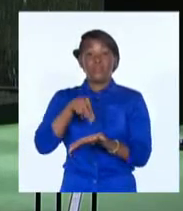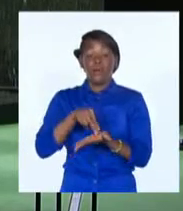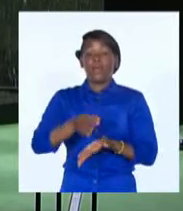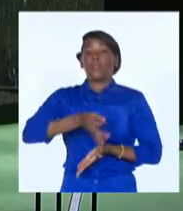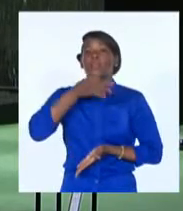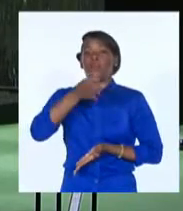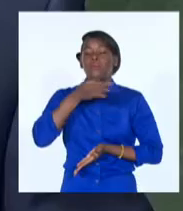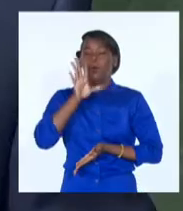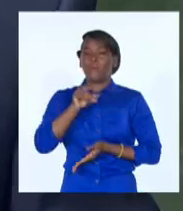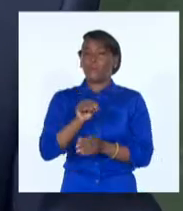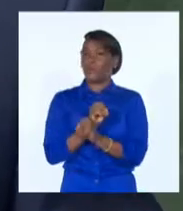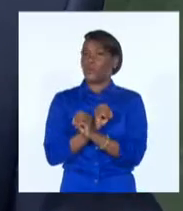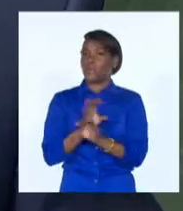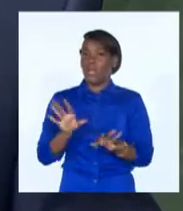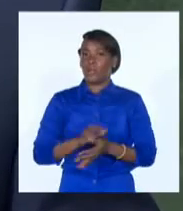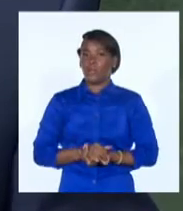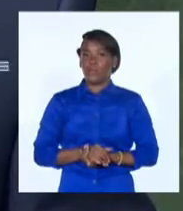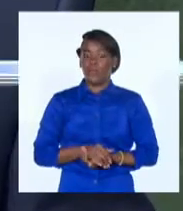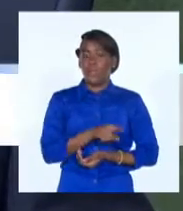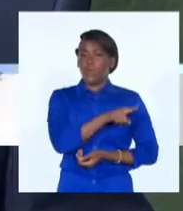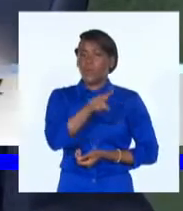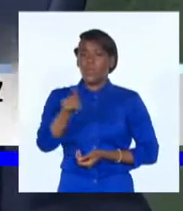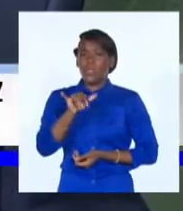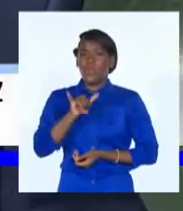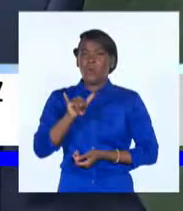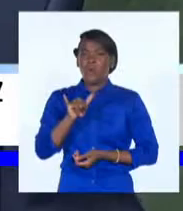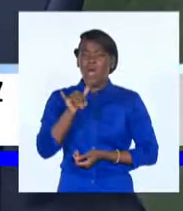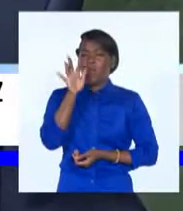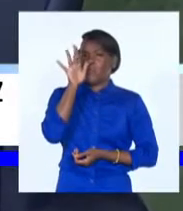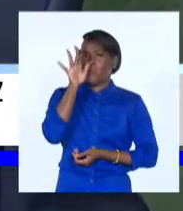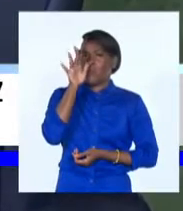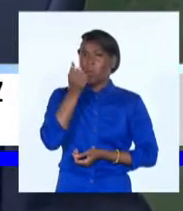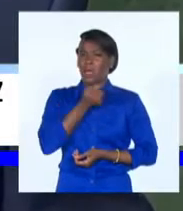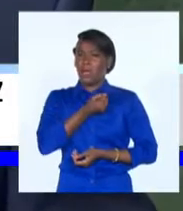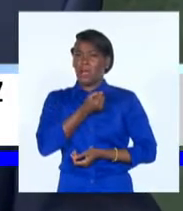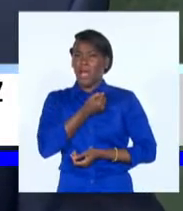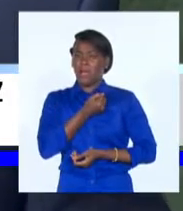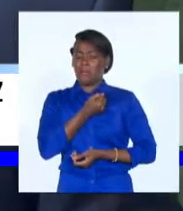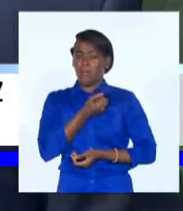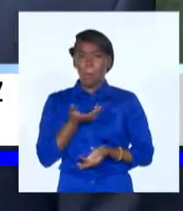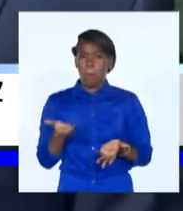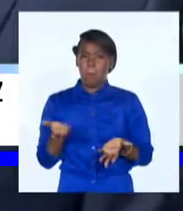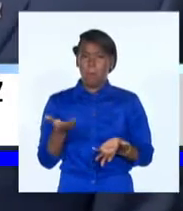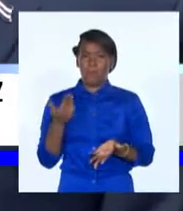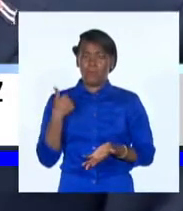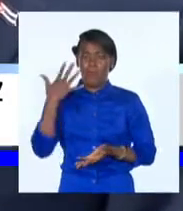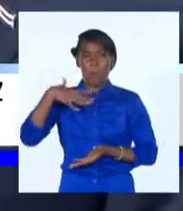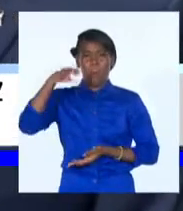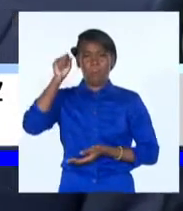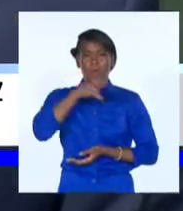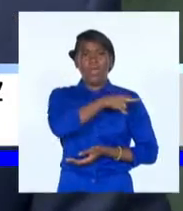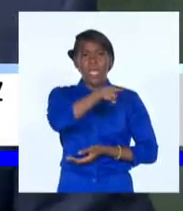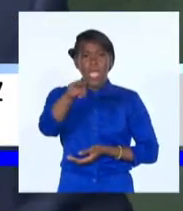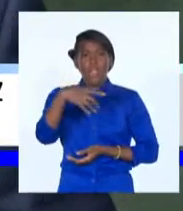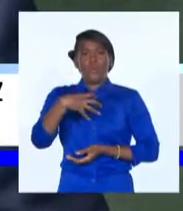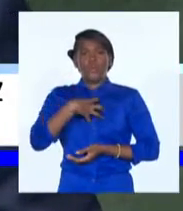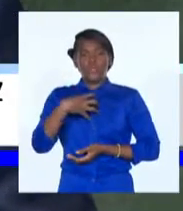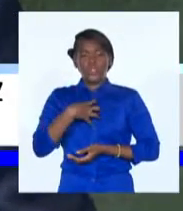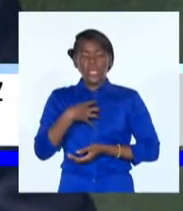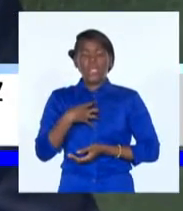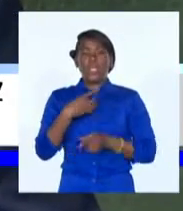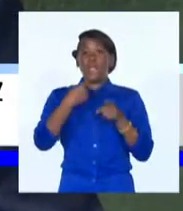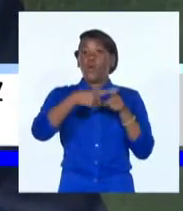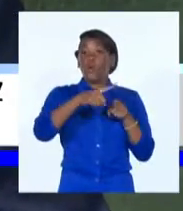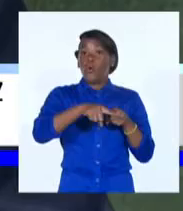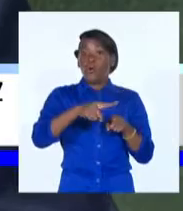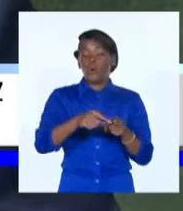este podio. Que nadie nos engañe aduciendo que la humanidad no cuenta con recursos materiales, financieros y tecnológicos